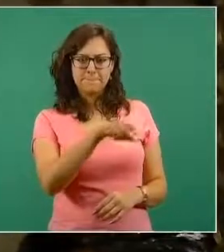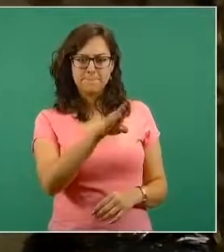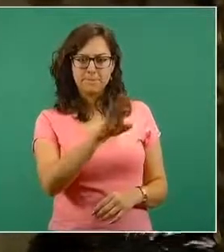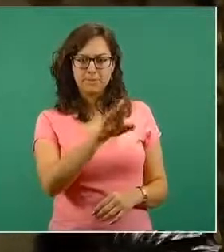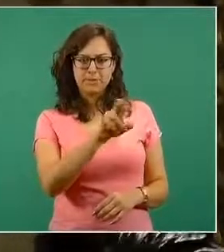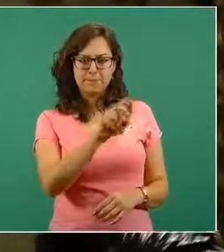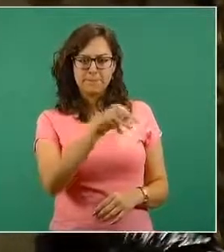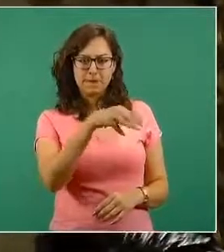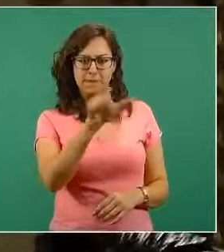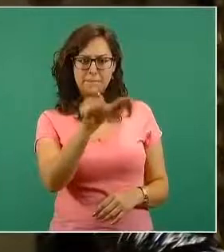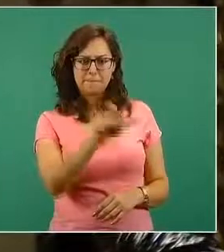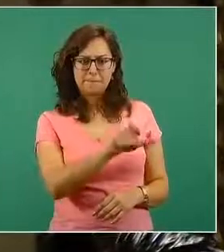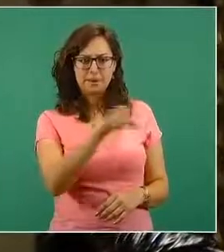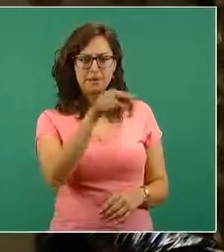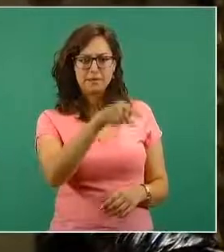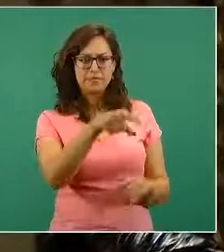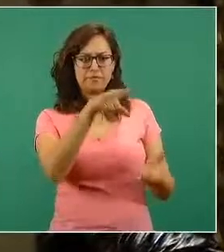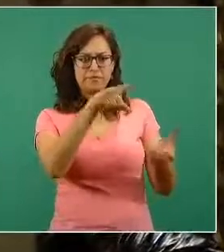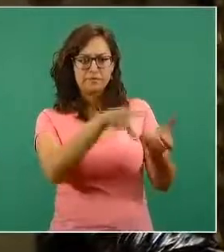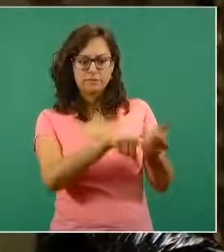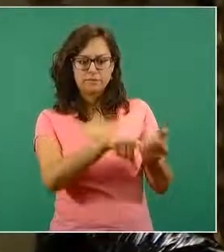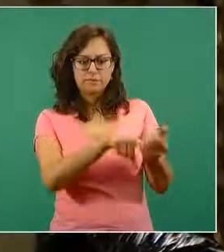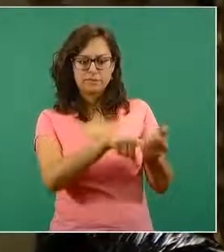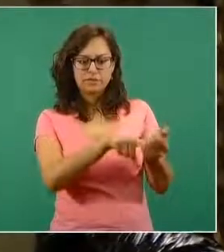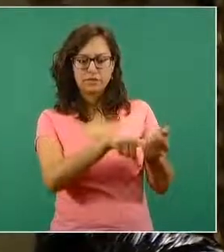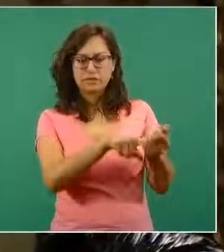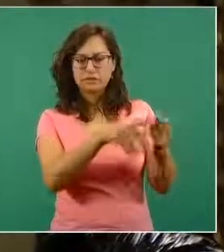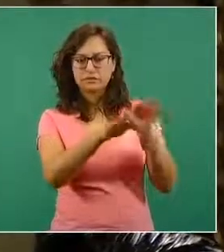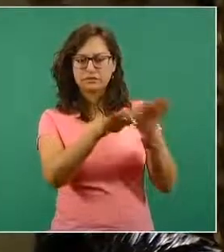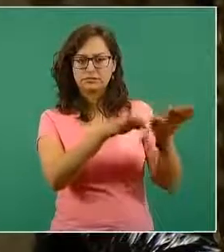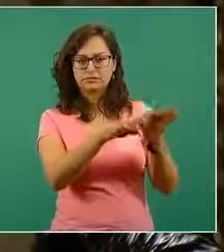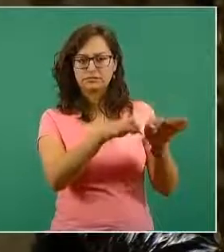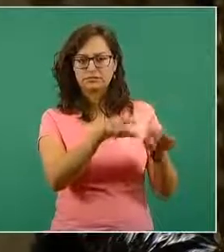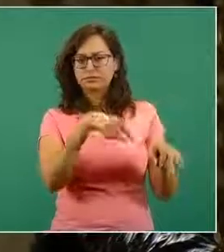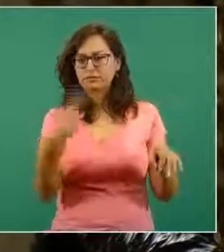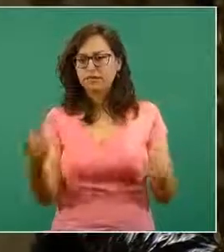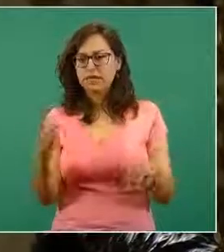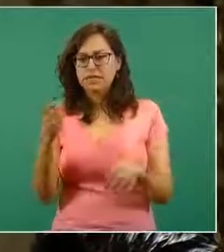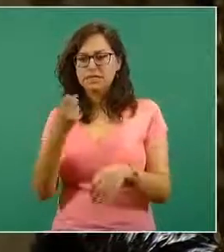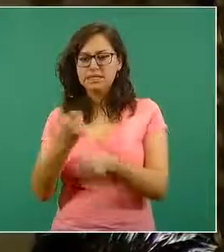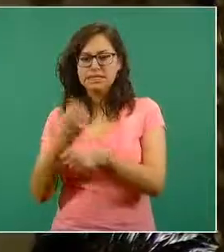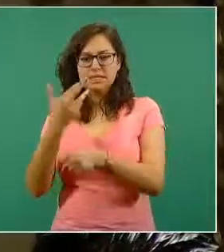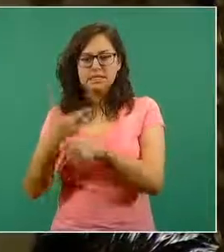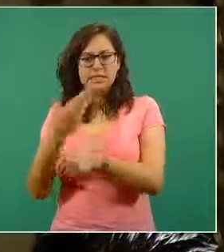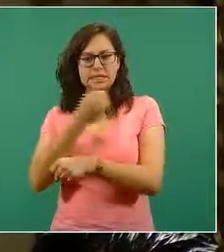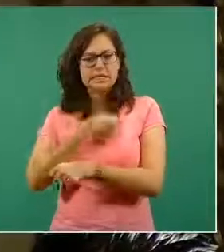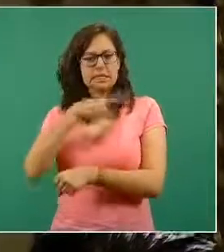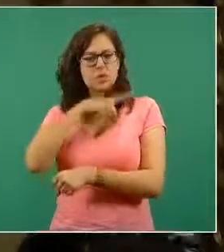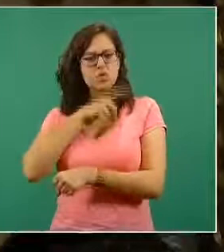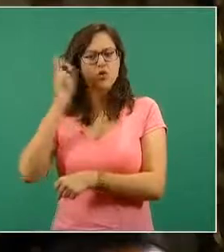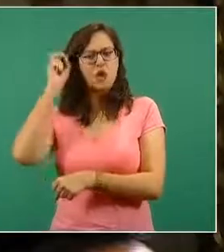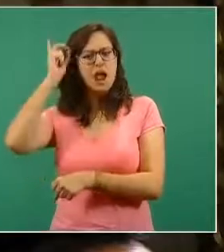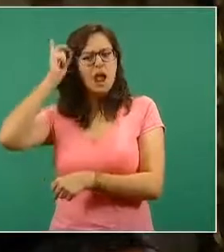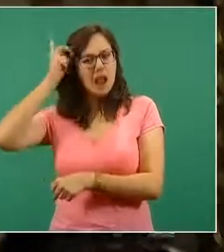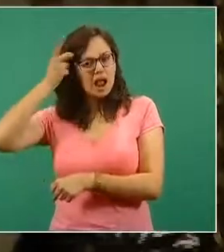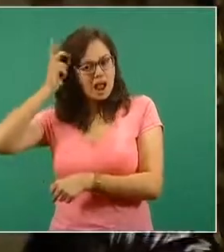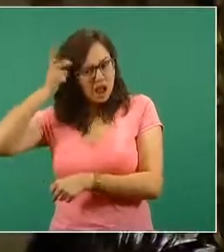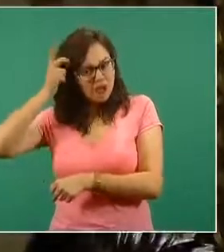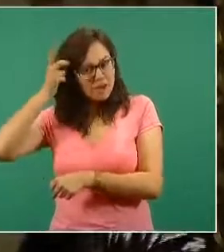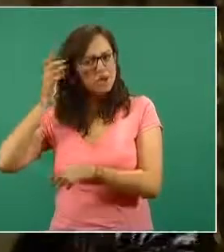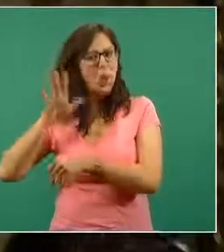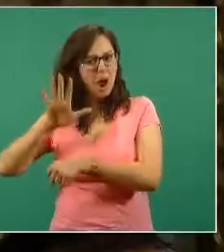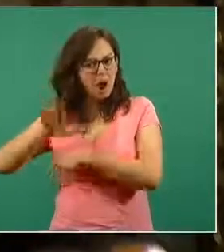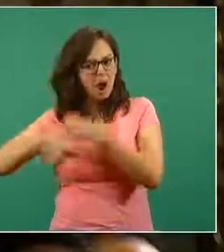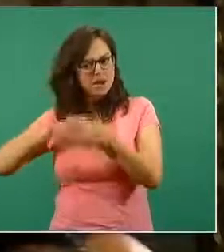de un medicamento efectivo contra el coronavirus. Quisiera que nos pudieran informar más al respecto de